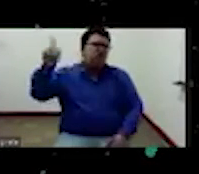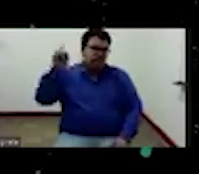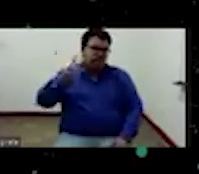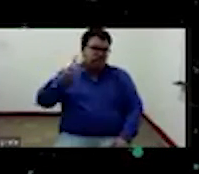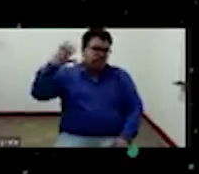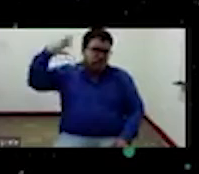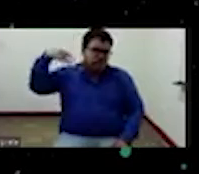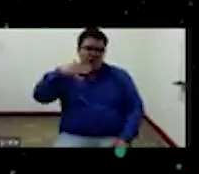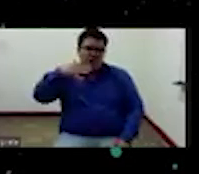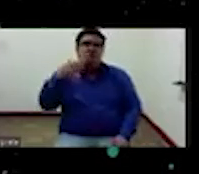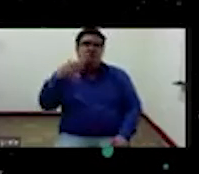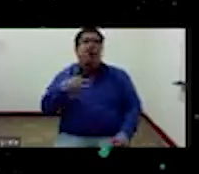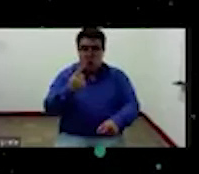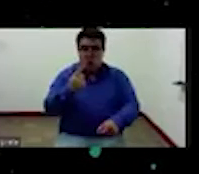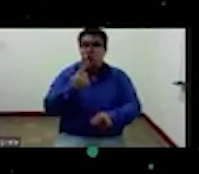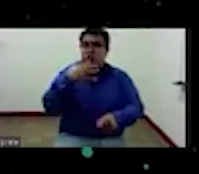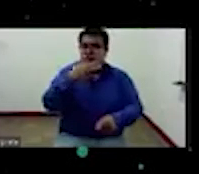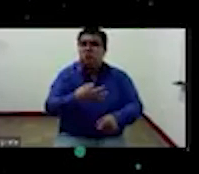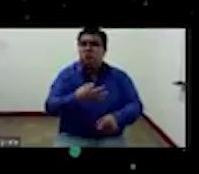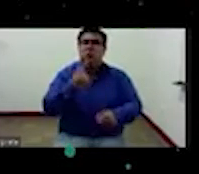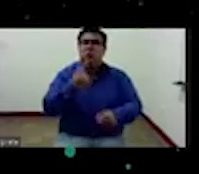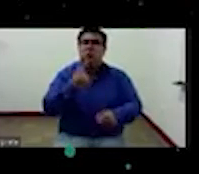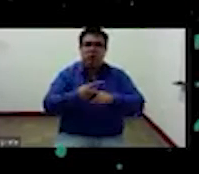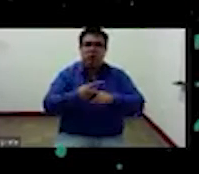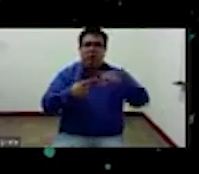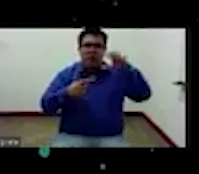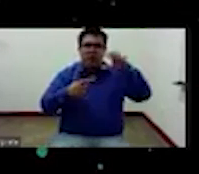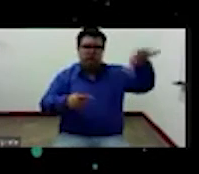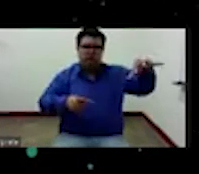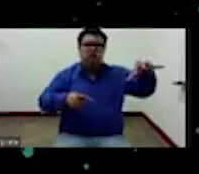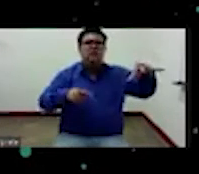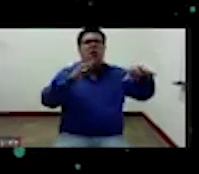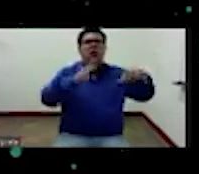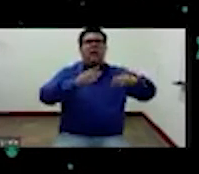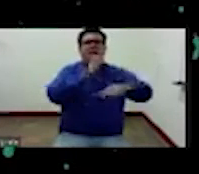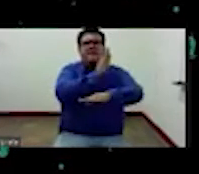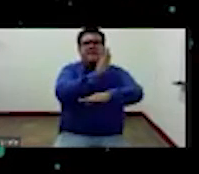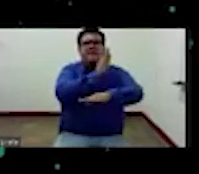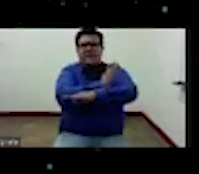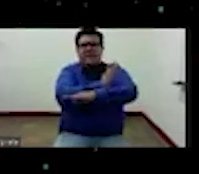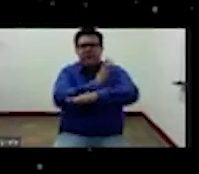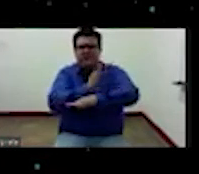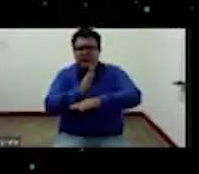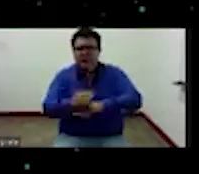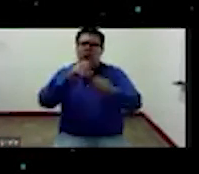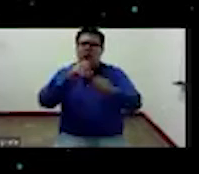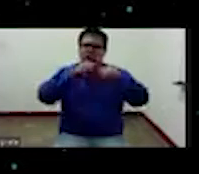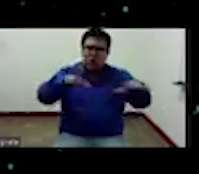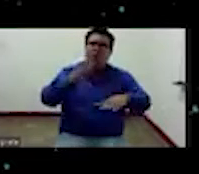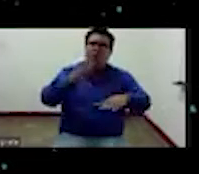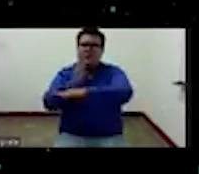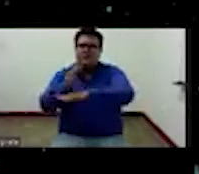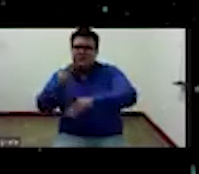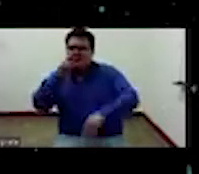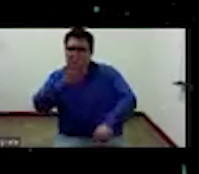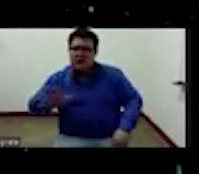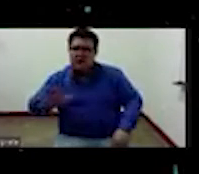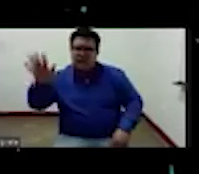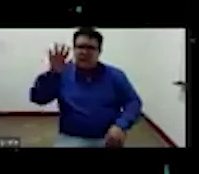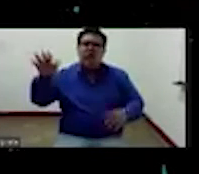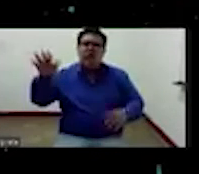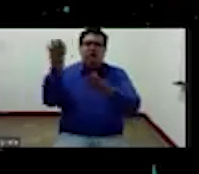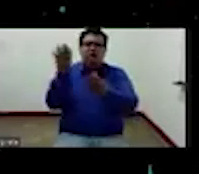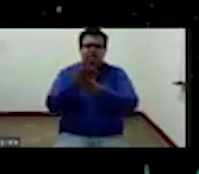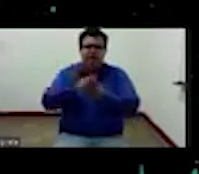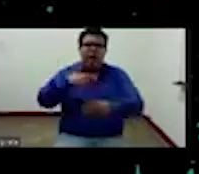logré montar en la Biblioteca Pública del Tunal, en la Biblioteca Nacional, en el Archivo General de la Nación y en el